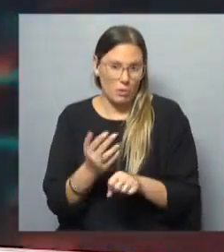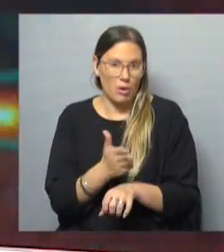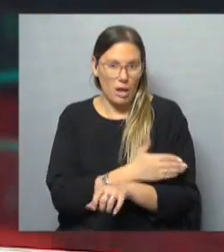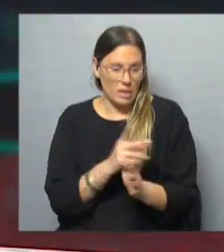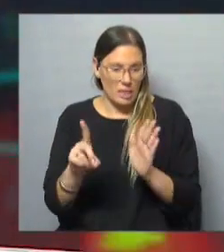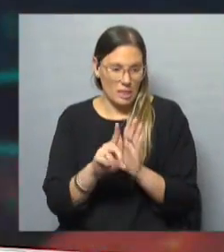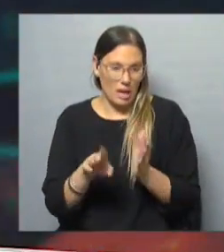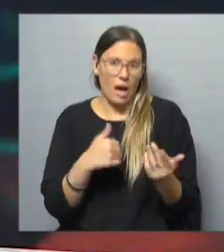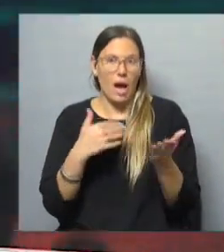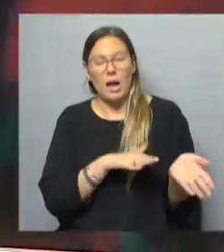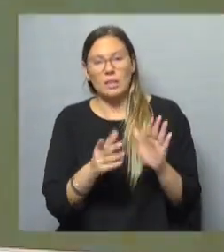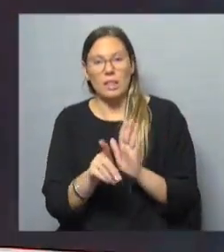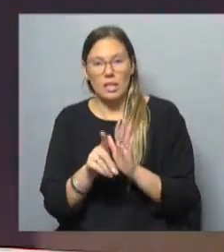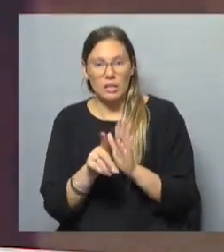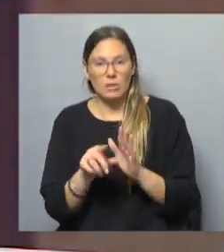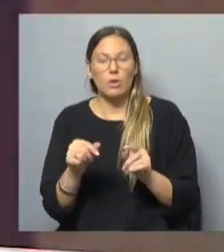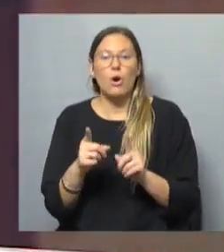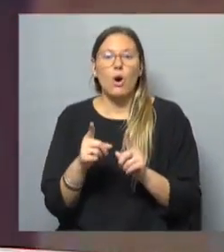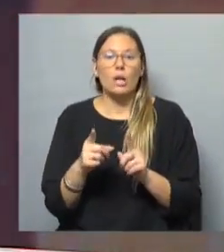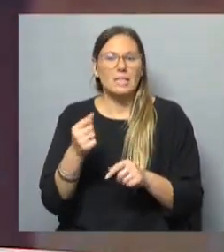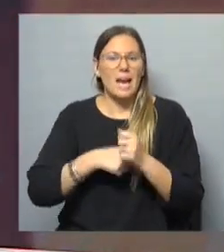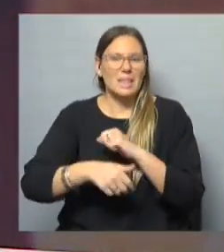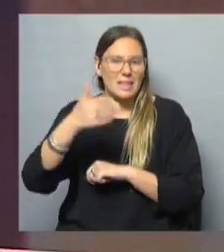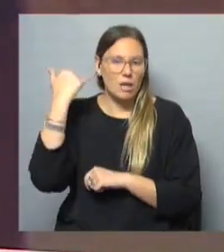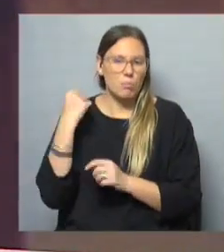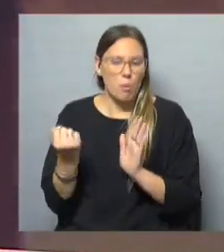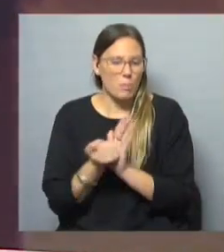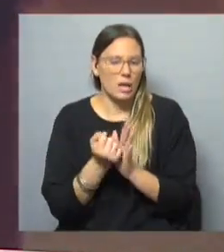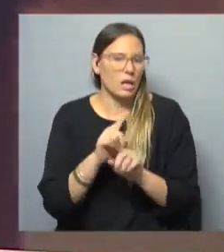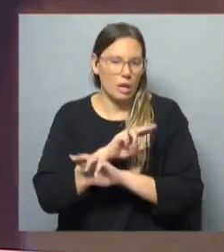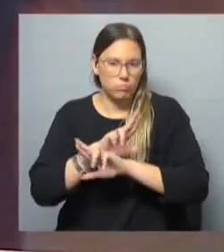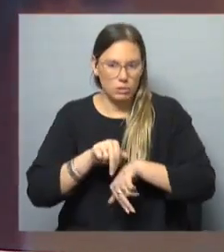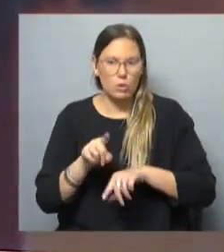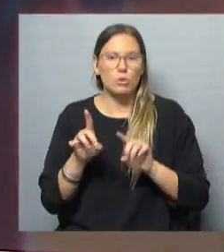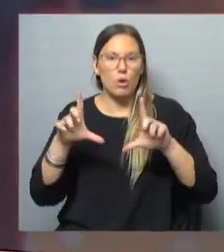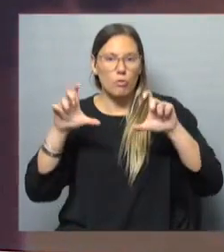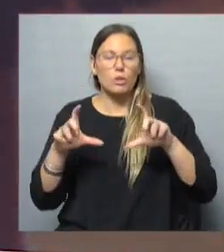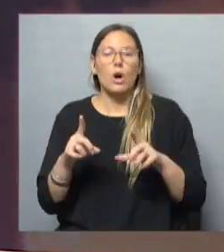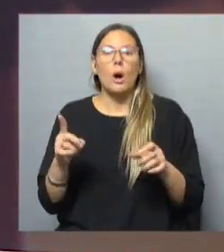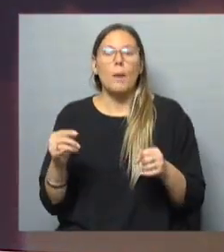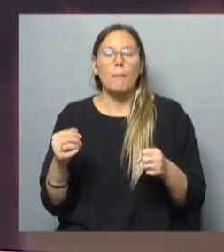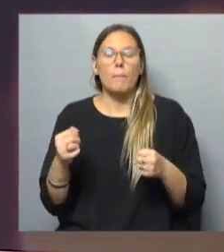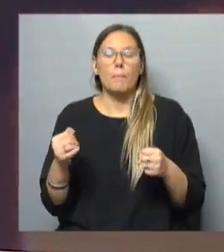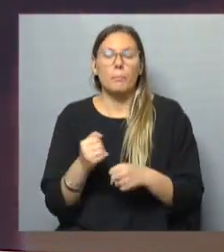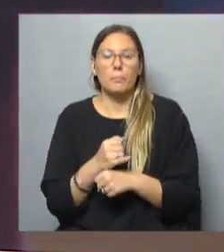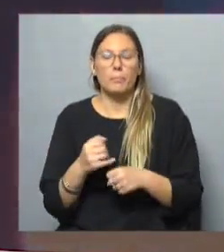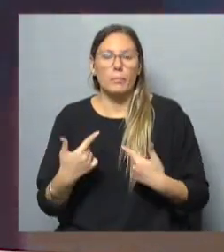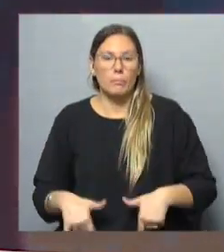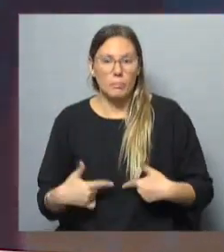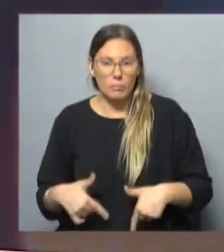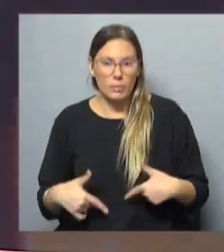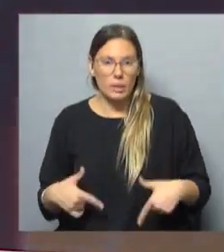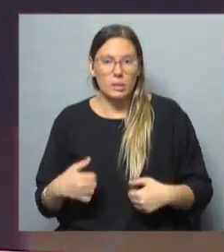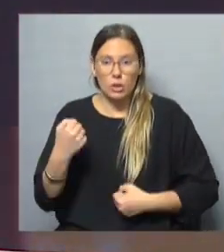decreto ya no se podía hacer y hacía mucho tiempo que no ocurría. Desde el Ministerio de Industria, Energía y Minería, que dentro del